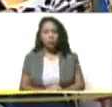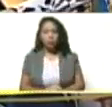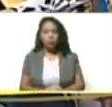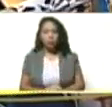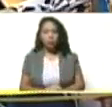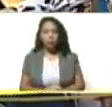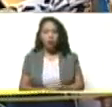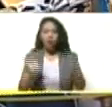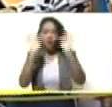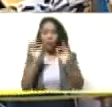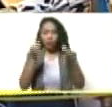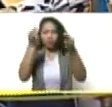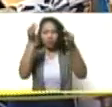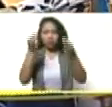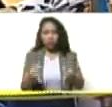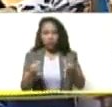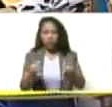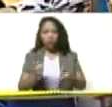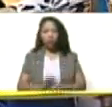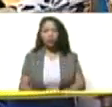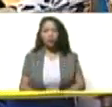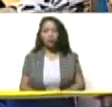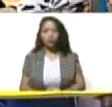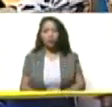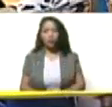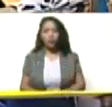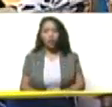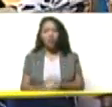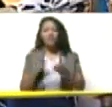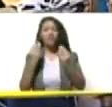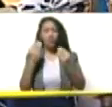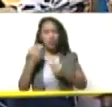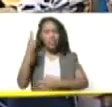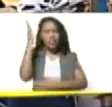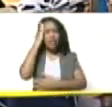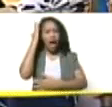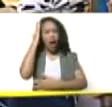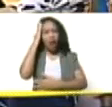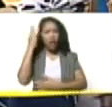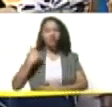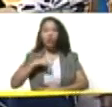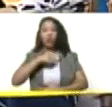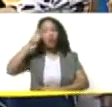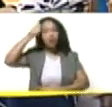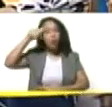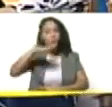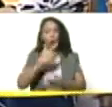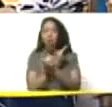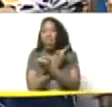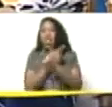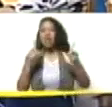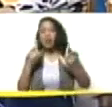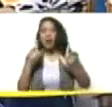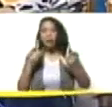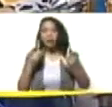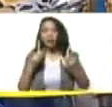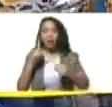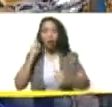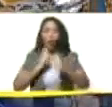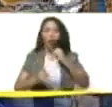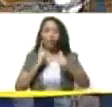de manera firme y con mucha sabiduría, nuestro pueblo ha librado la batalla de los